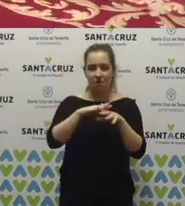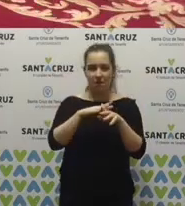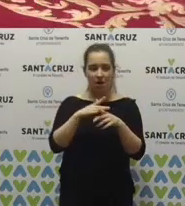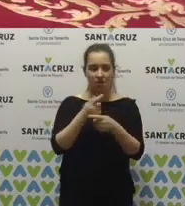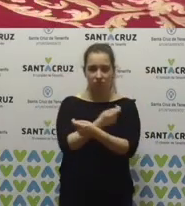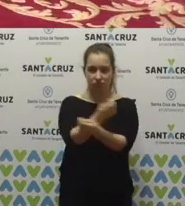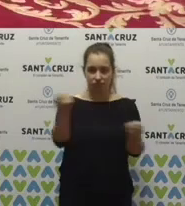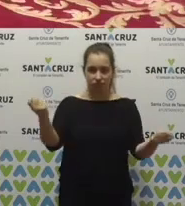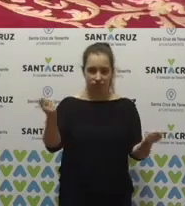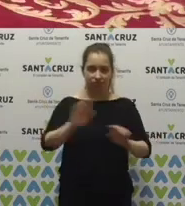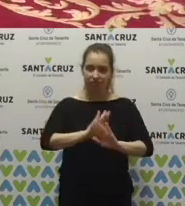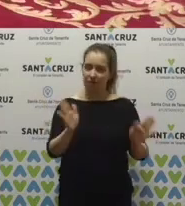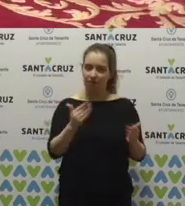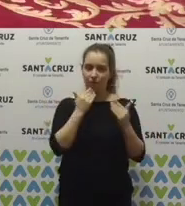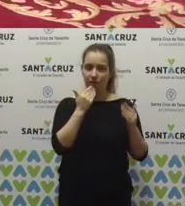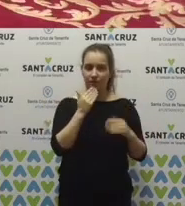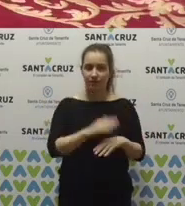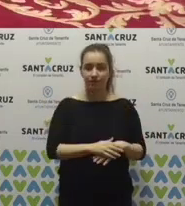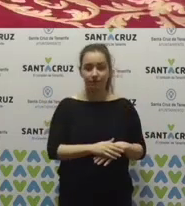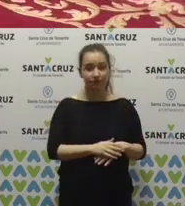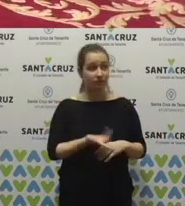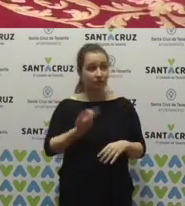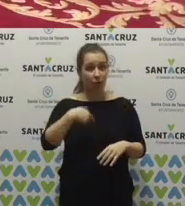estamos en el punto número 9